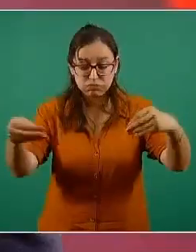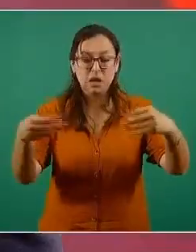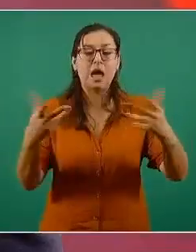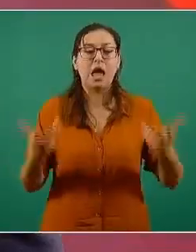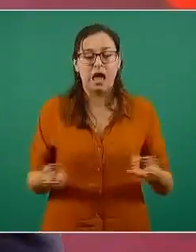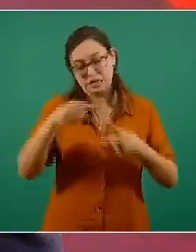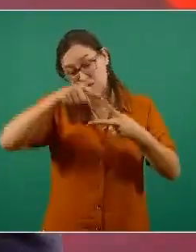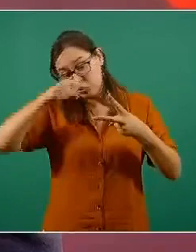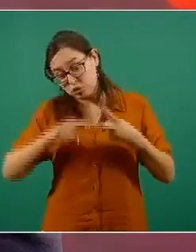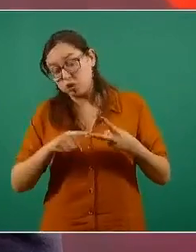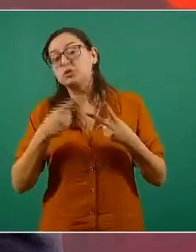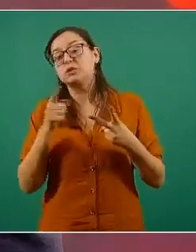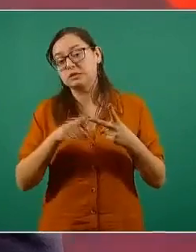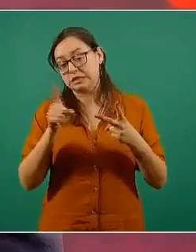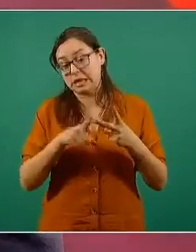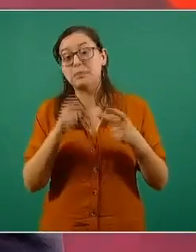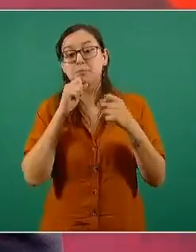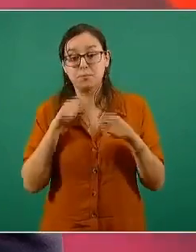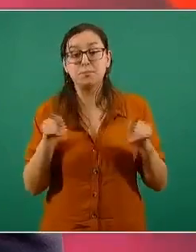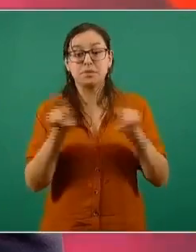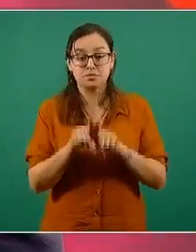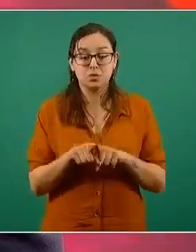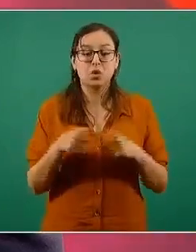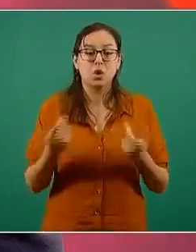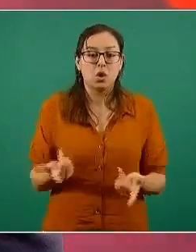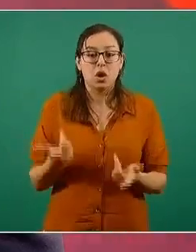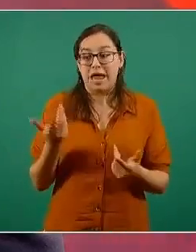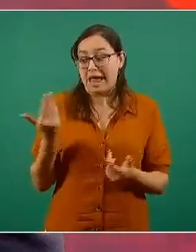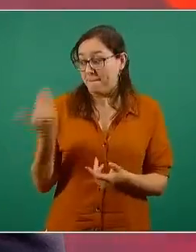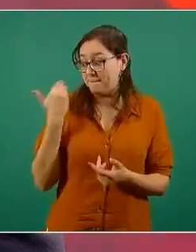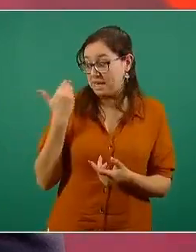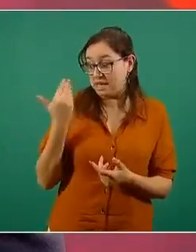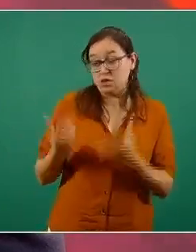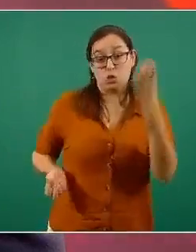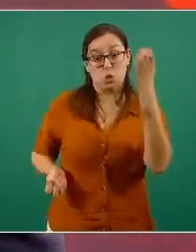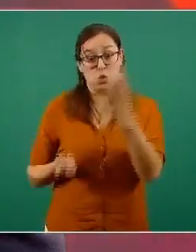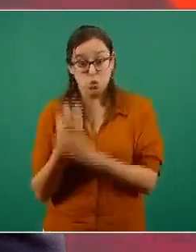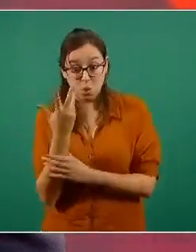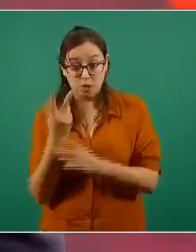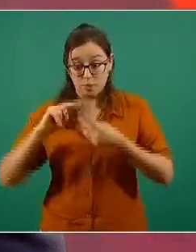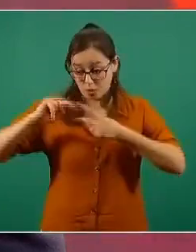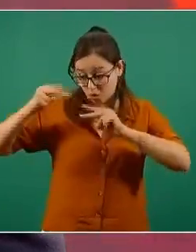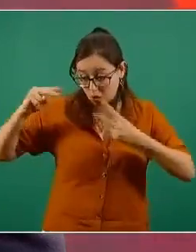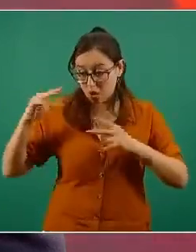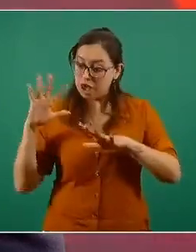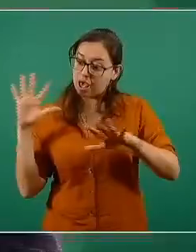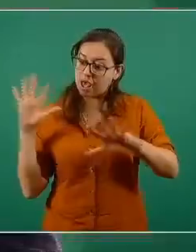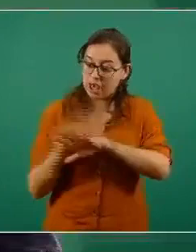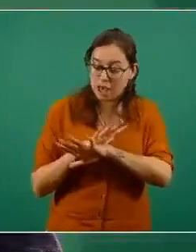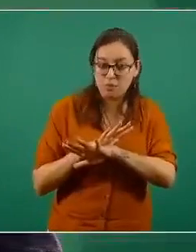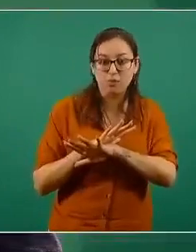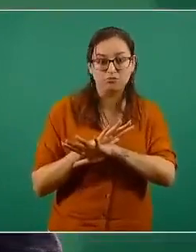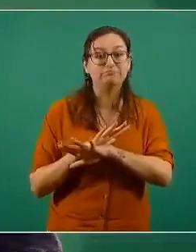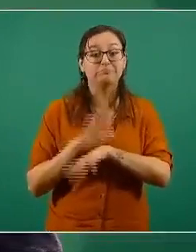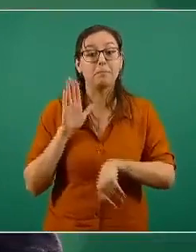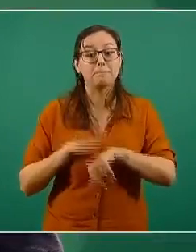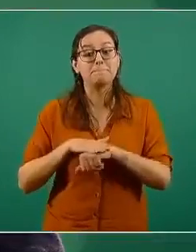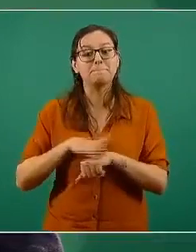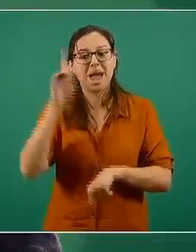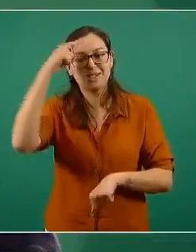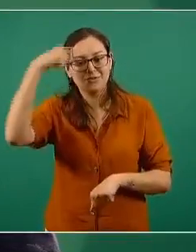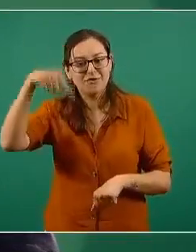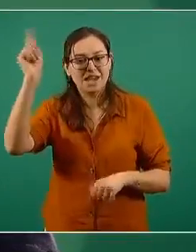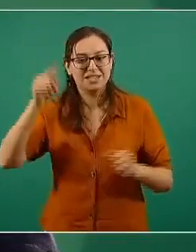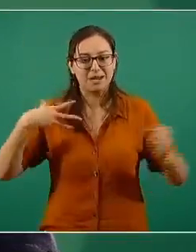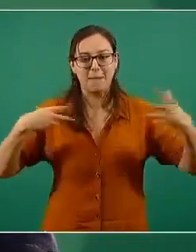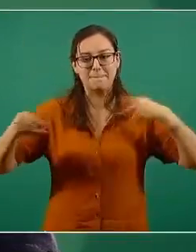otro componente, que eso fue mucho lo que caracterizaron a estas cepas recientes en su poder de transmisión, y por